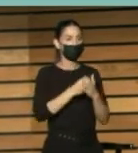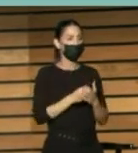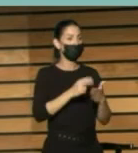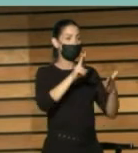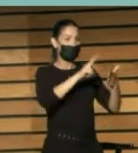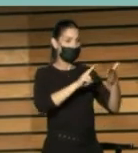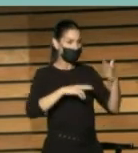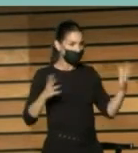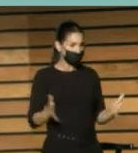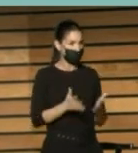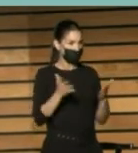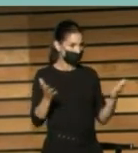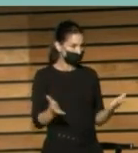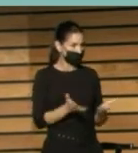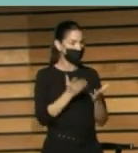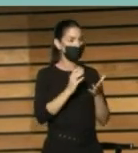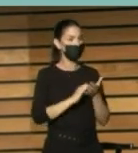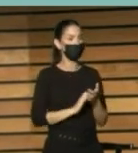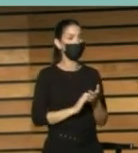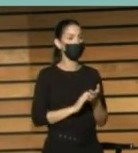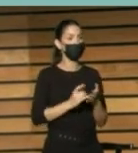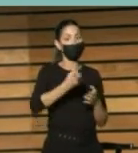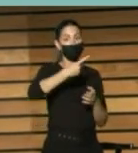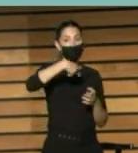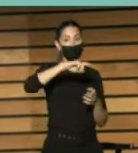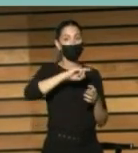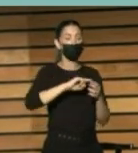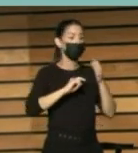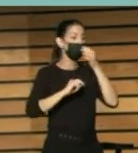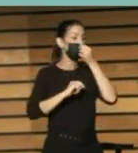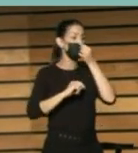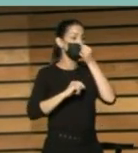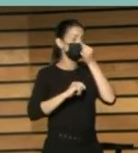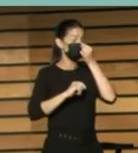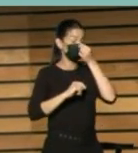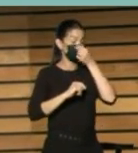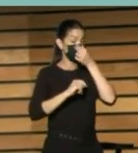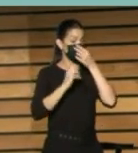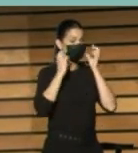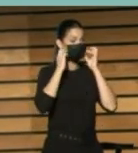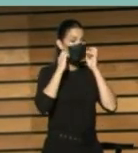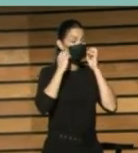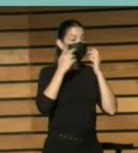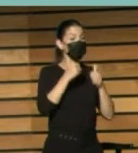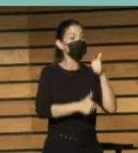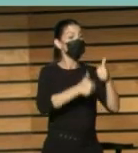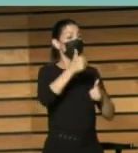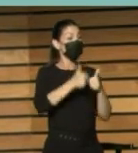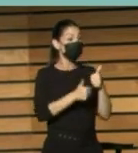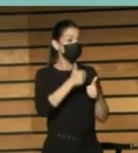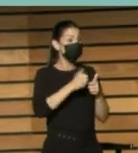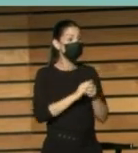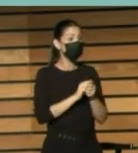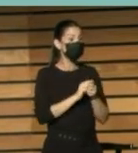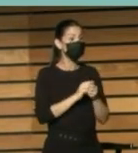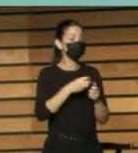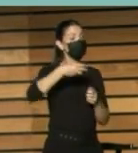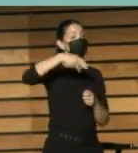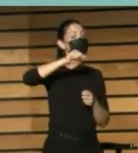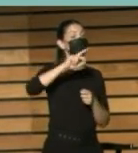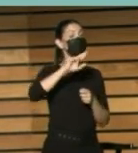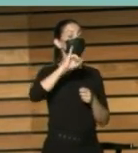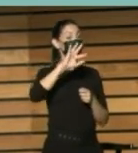lectura, de animación lectora que hacemos o llevamos a cabo con el concurso María Moliner en